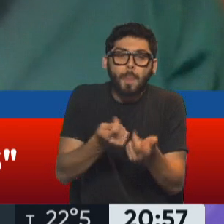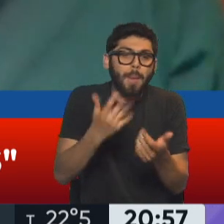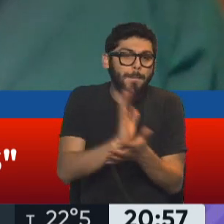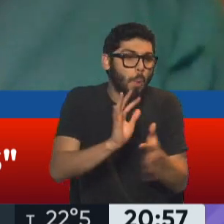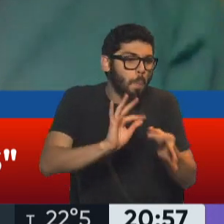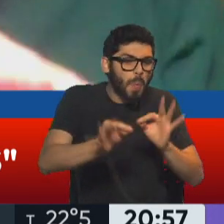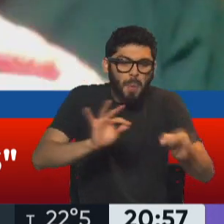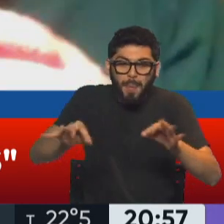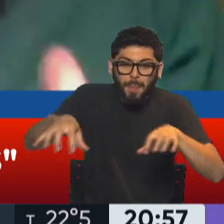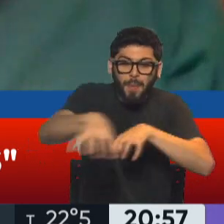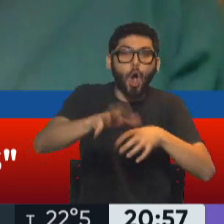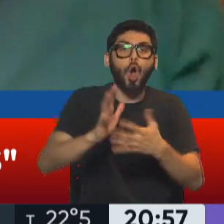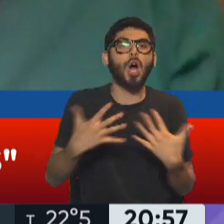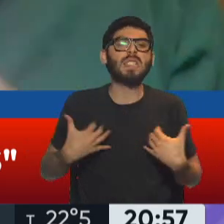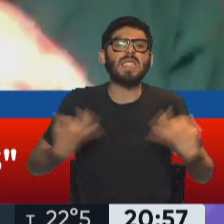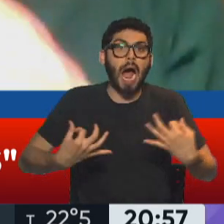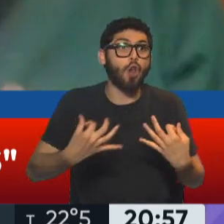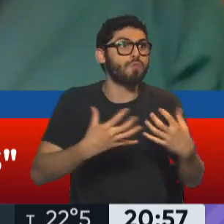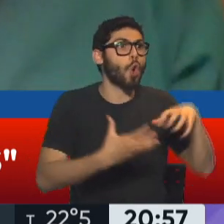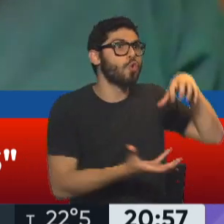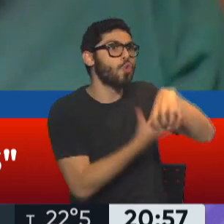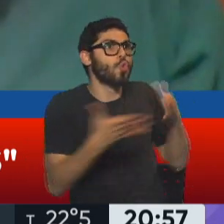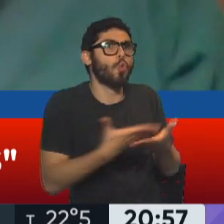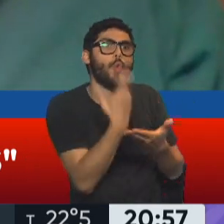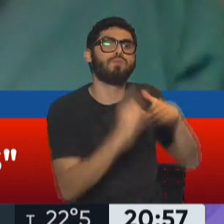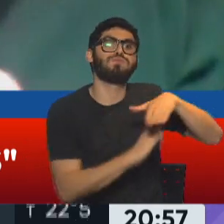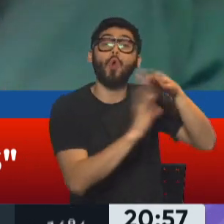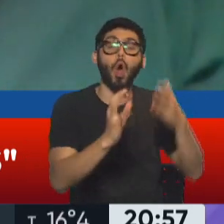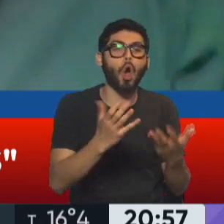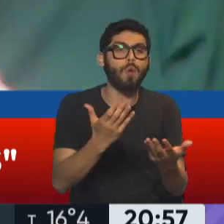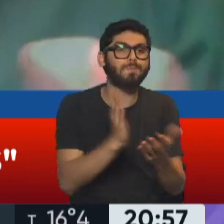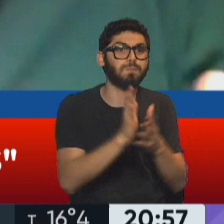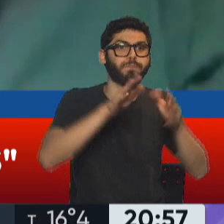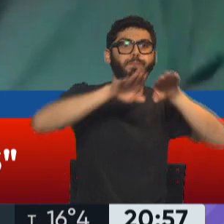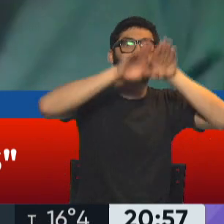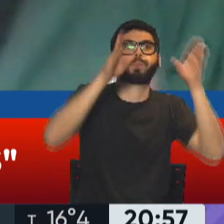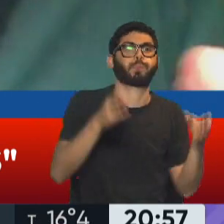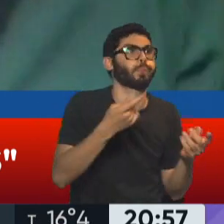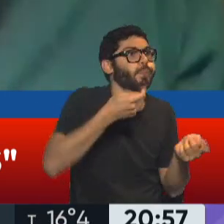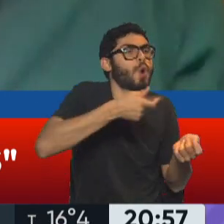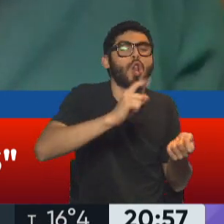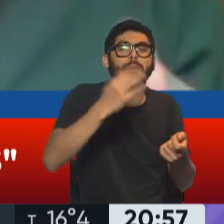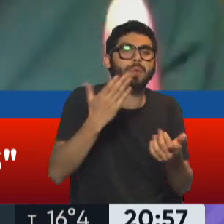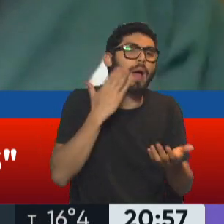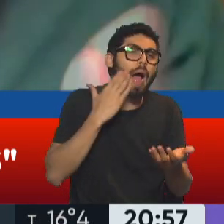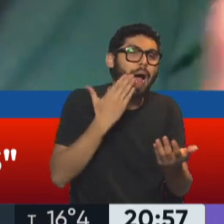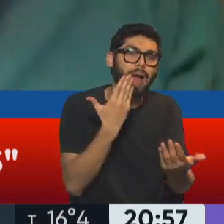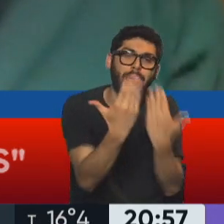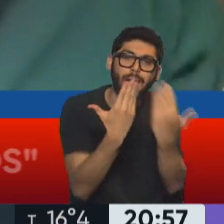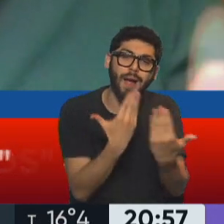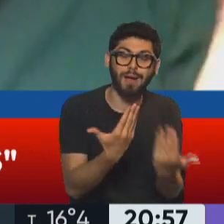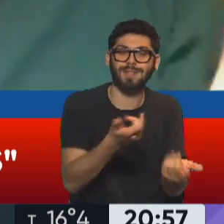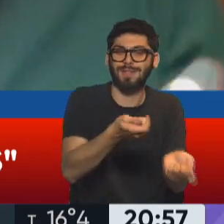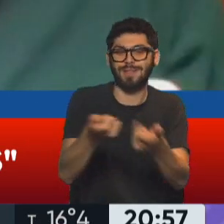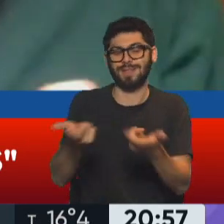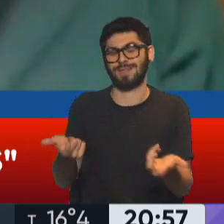alimentos sanos, un consumo sin monopolio, con productores de rostro humano. Y bueno, eso evidentemente acá no está en el debate, porque acá lo que había que